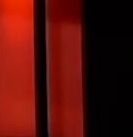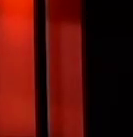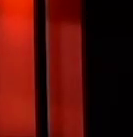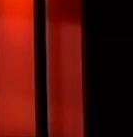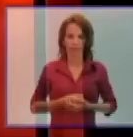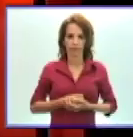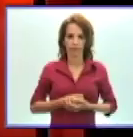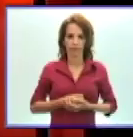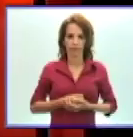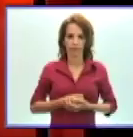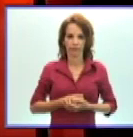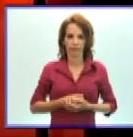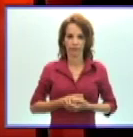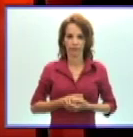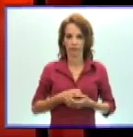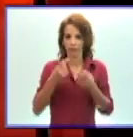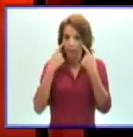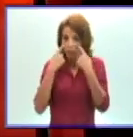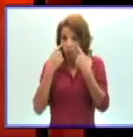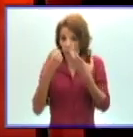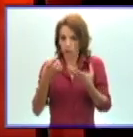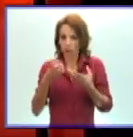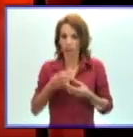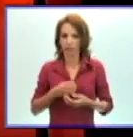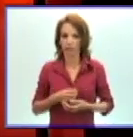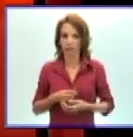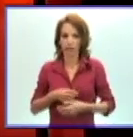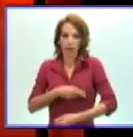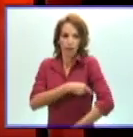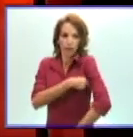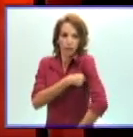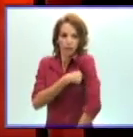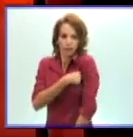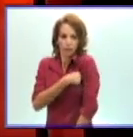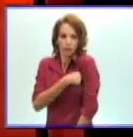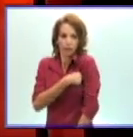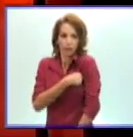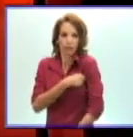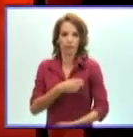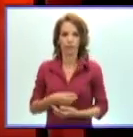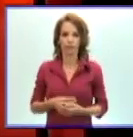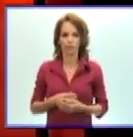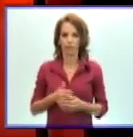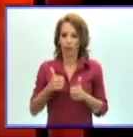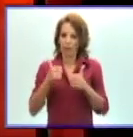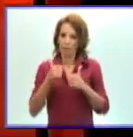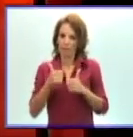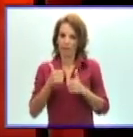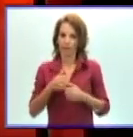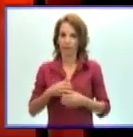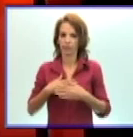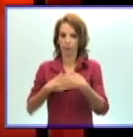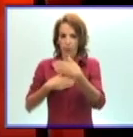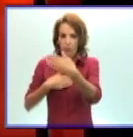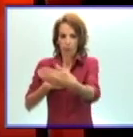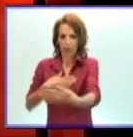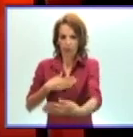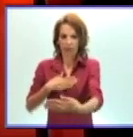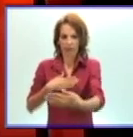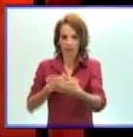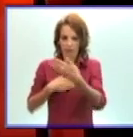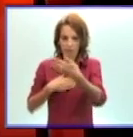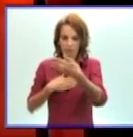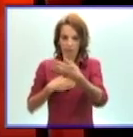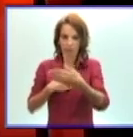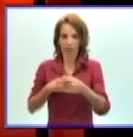Bueno, importante con el termómetro colocarse correctamente frente a la medición que vamos a realizar, porque si no, ¿qué